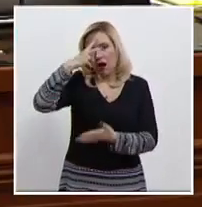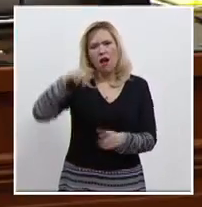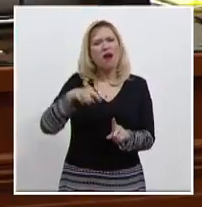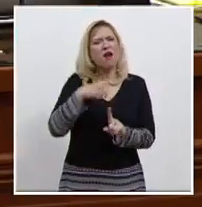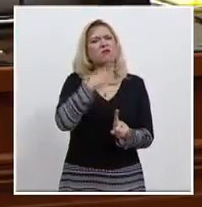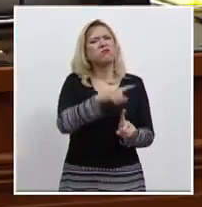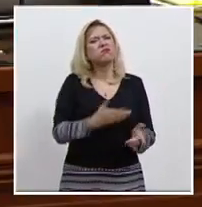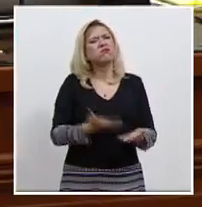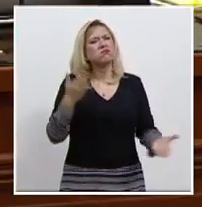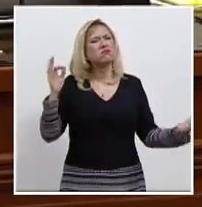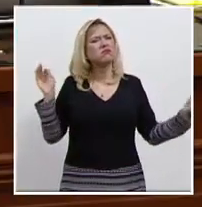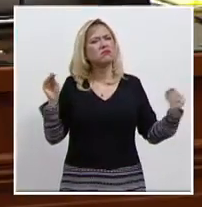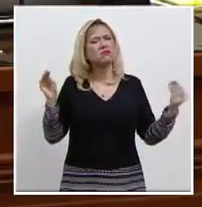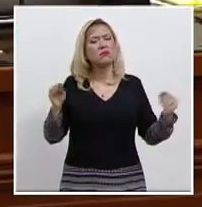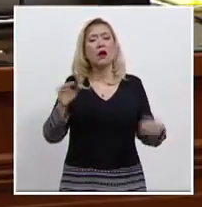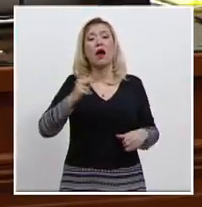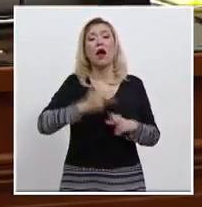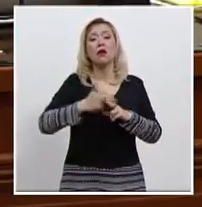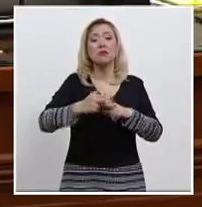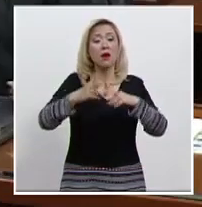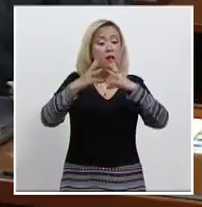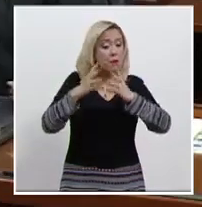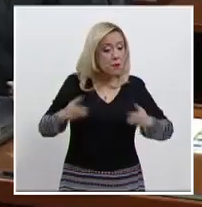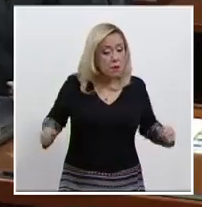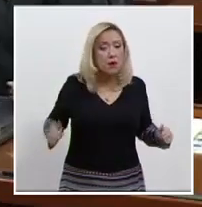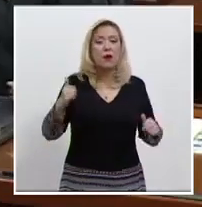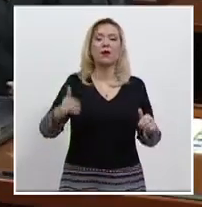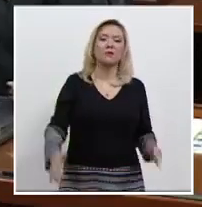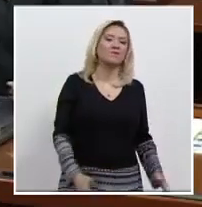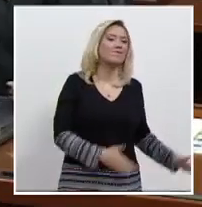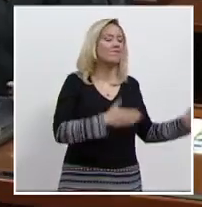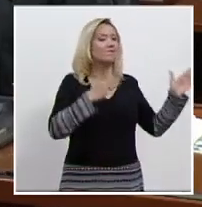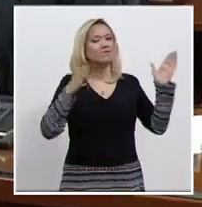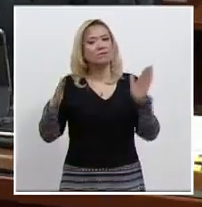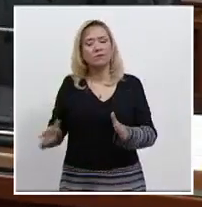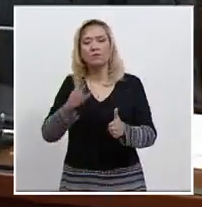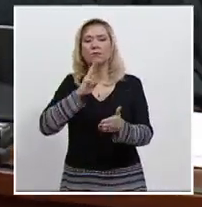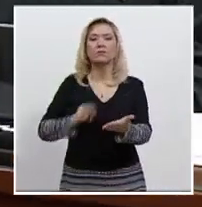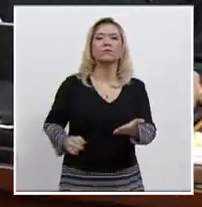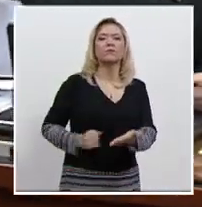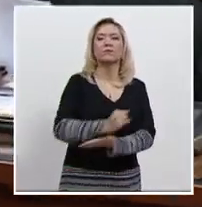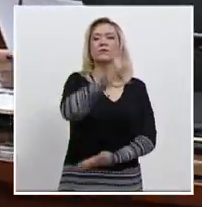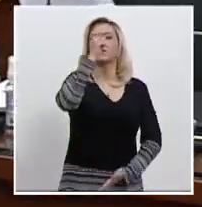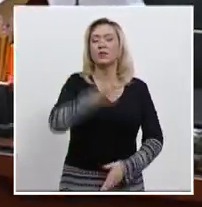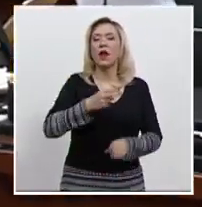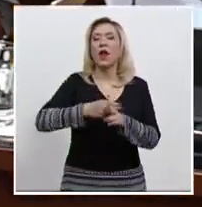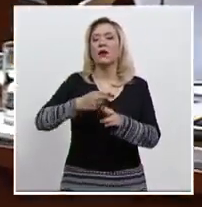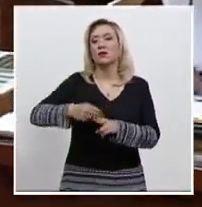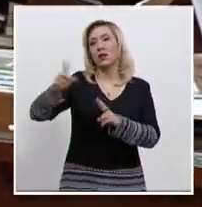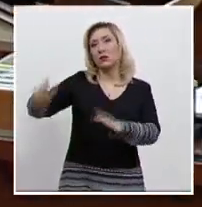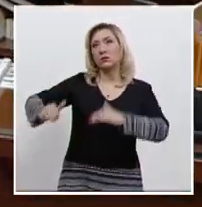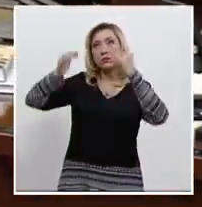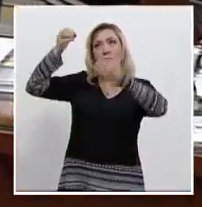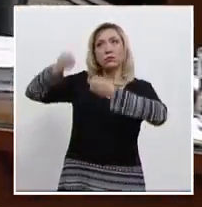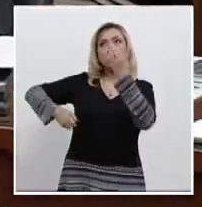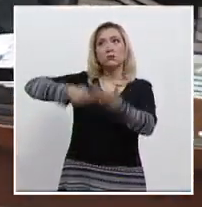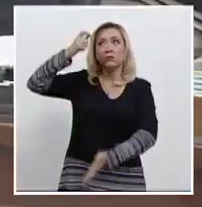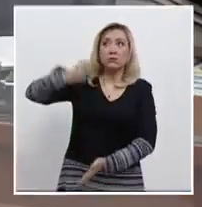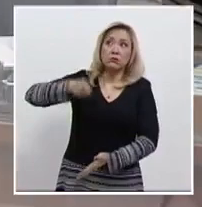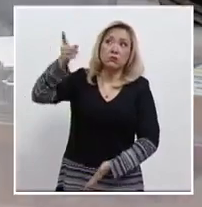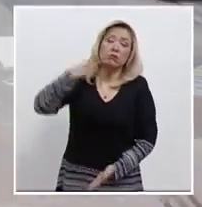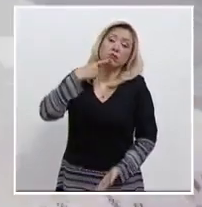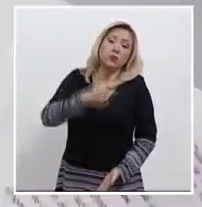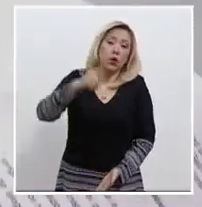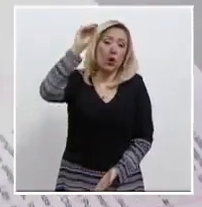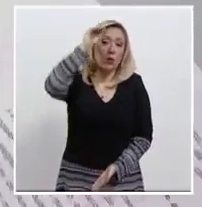continuar el trámite hasta el estado de resolución y aplazar el dictado de la sentencia hasta que el alto tribunal emita el o los